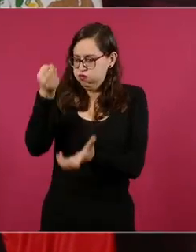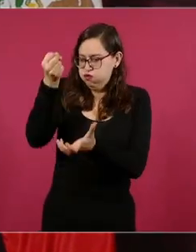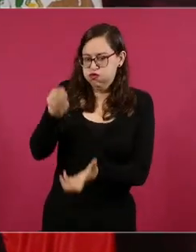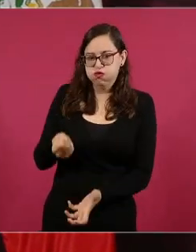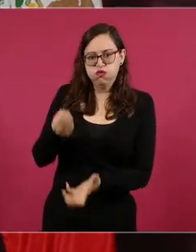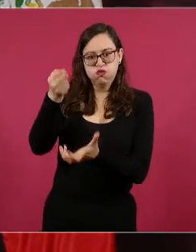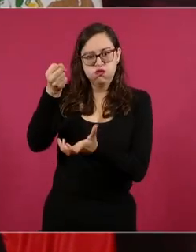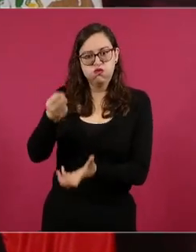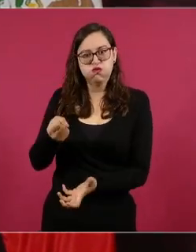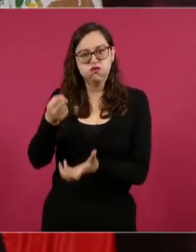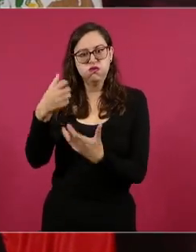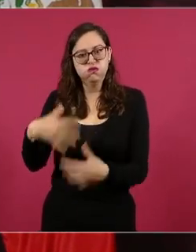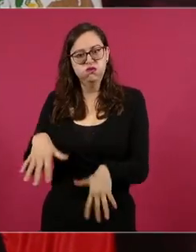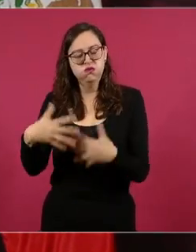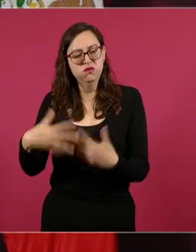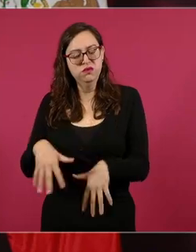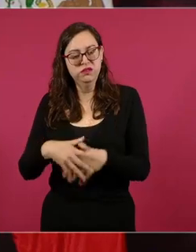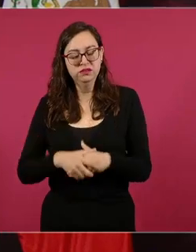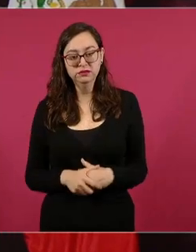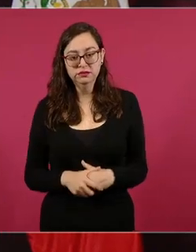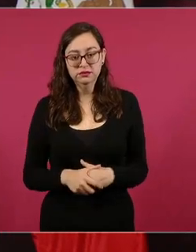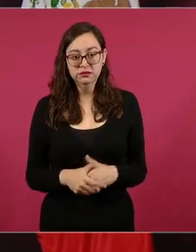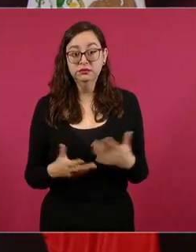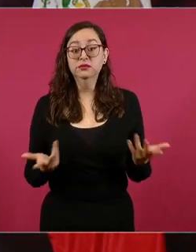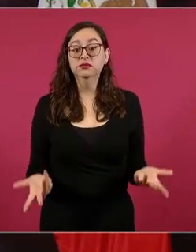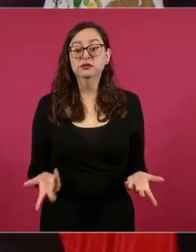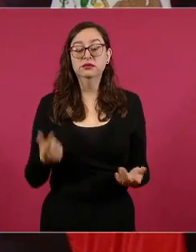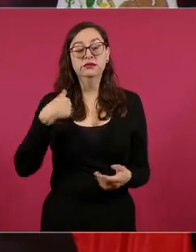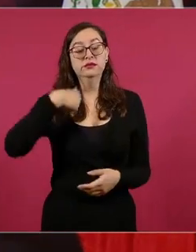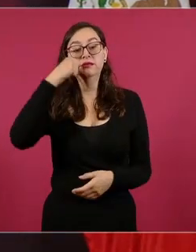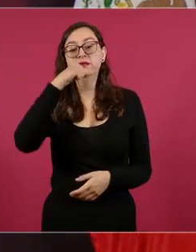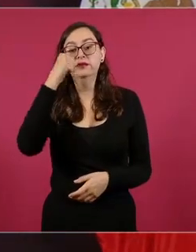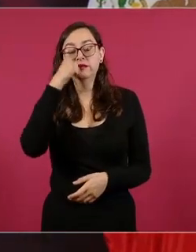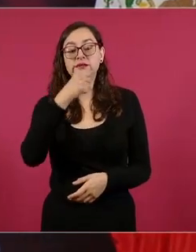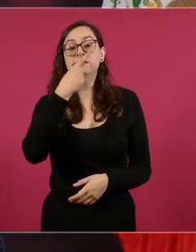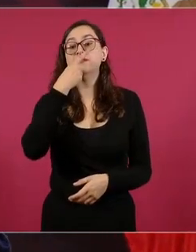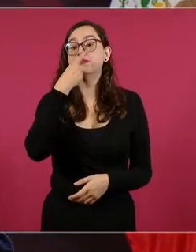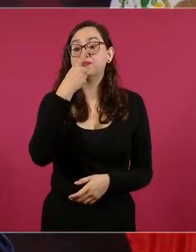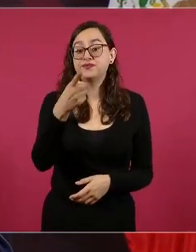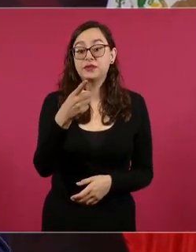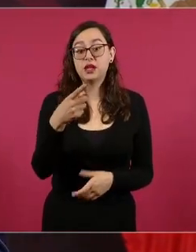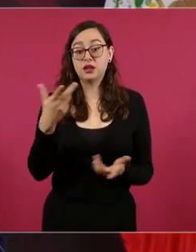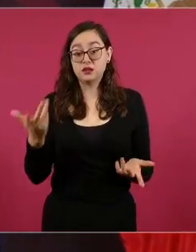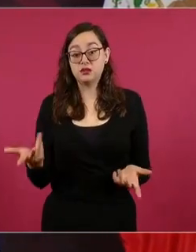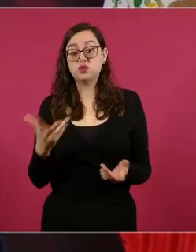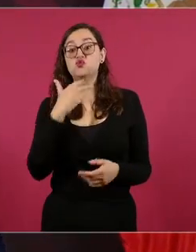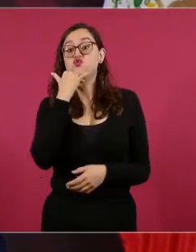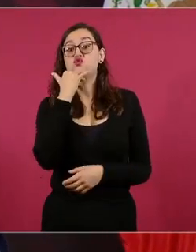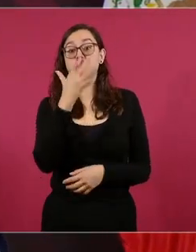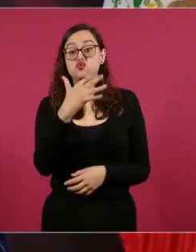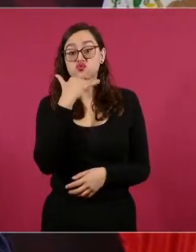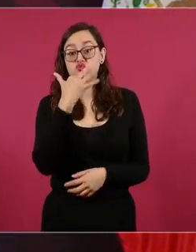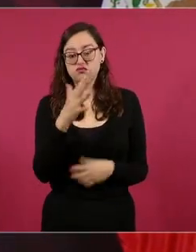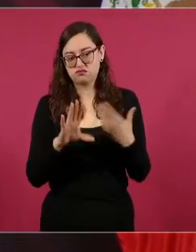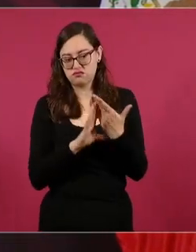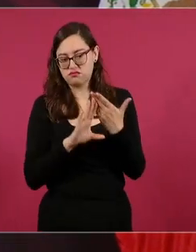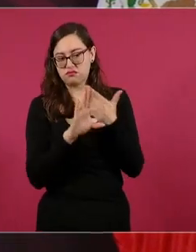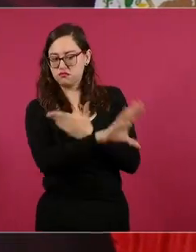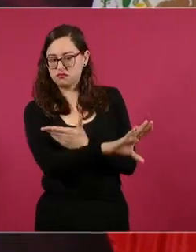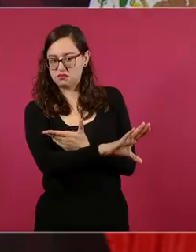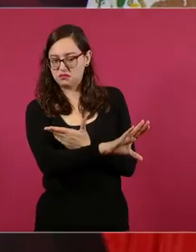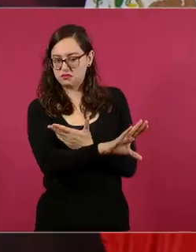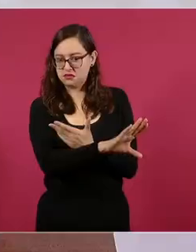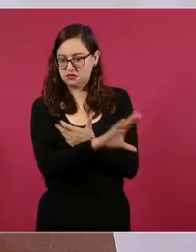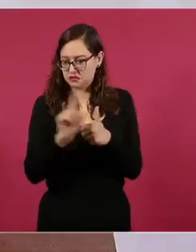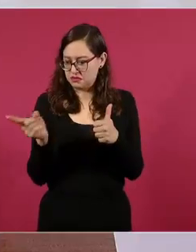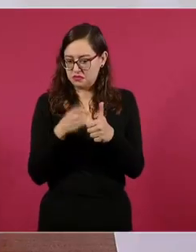siempre digo que la corrupción no solo hay que combatirla por razones de índole moral, sino porque es una fuente